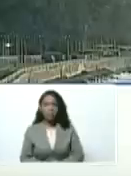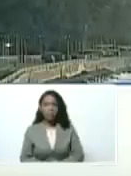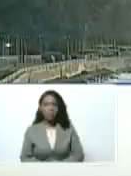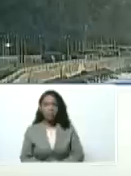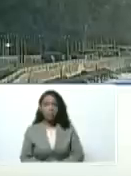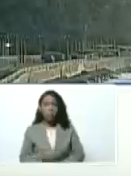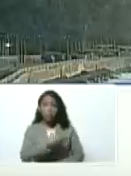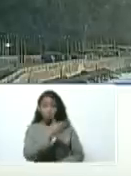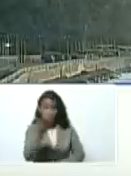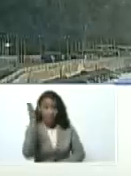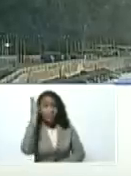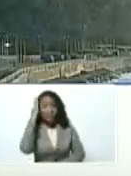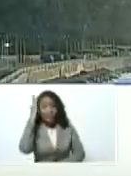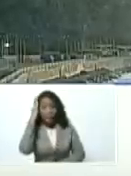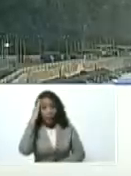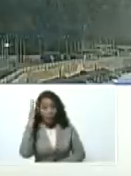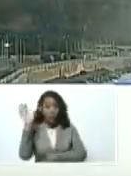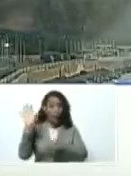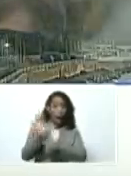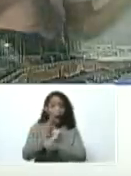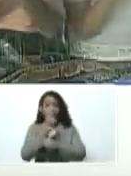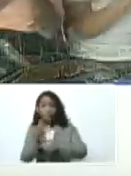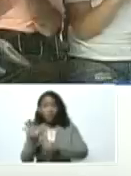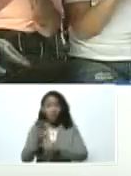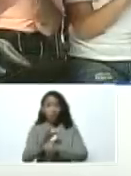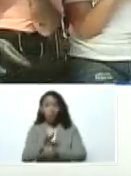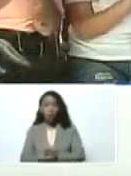¿Ustedes saben la canción? ¿Ah?